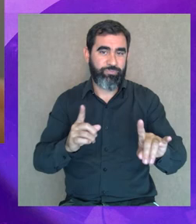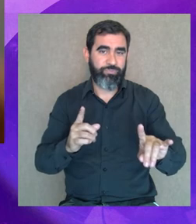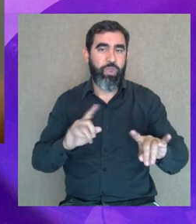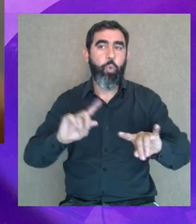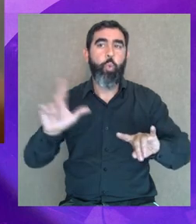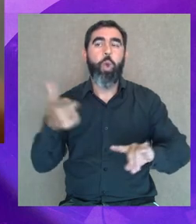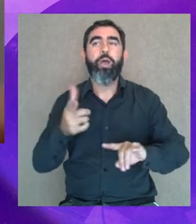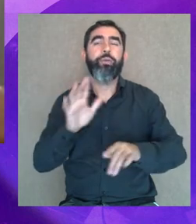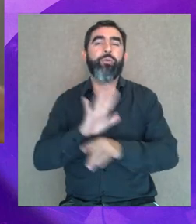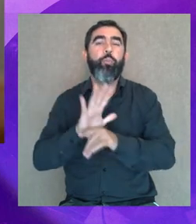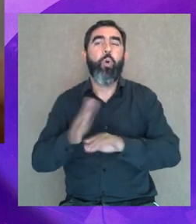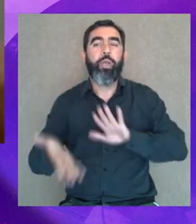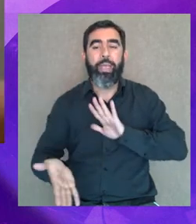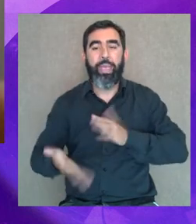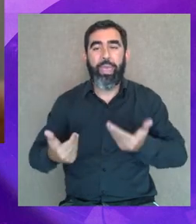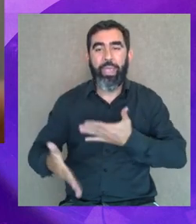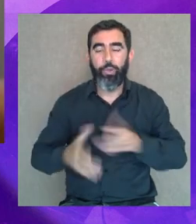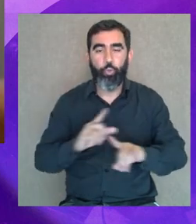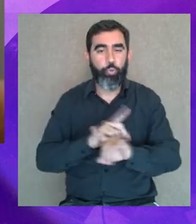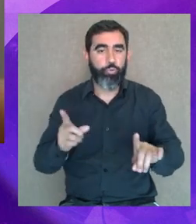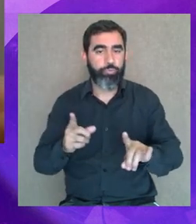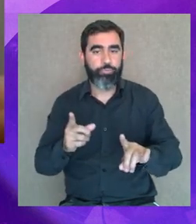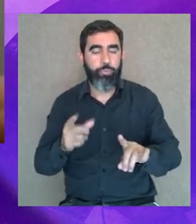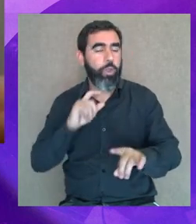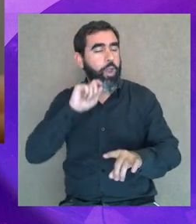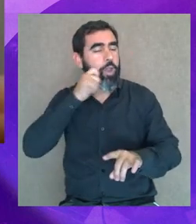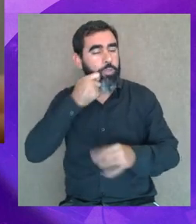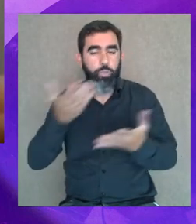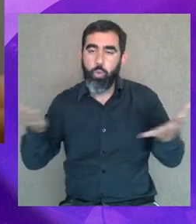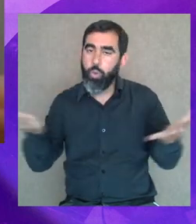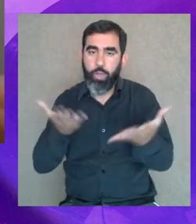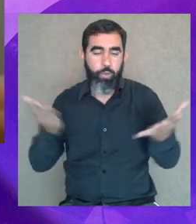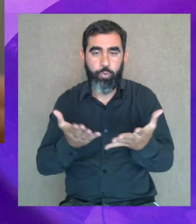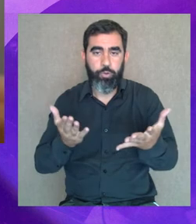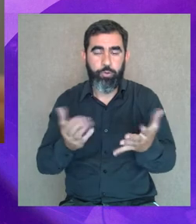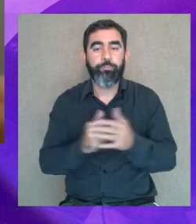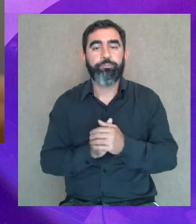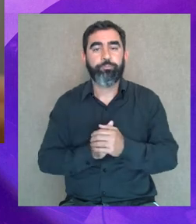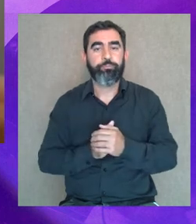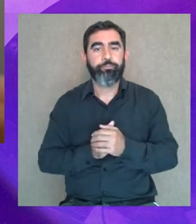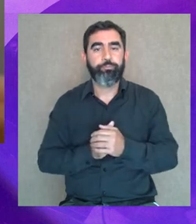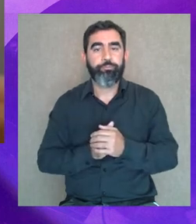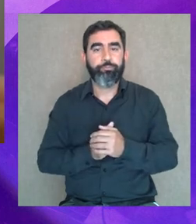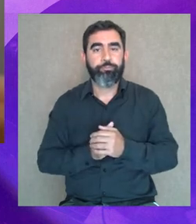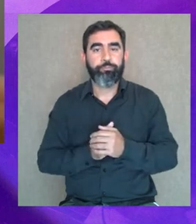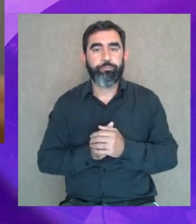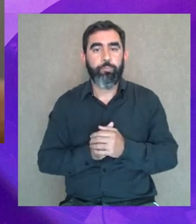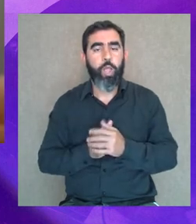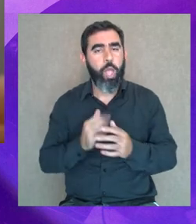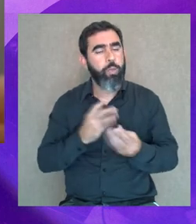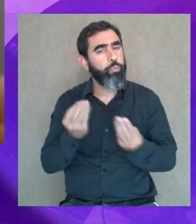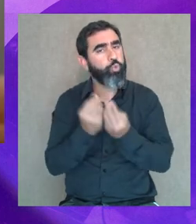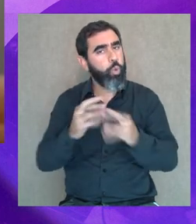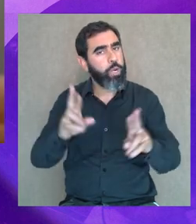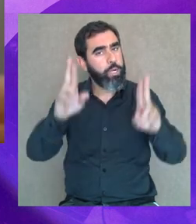no hay un género tan particular es muy lindo lo que sucede es como muy no sé cómo decirlo